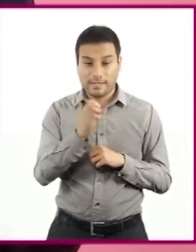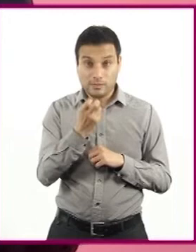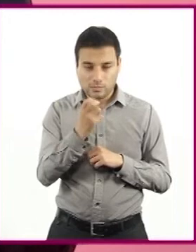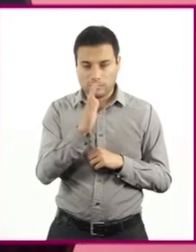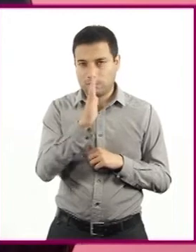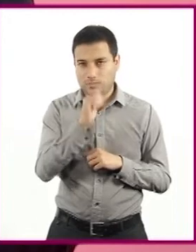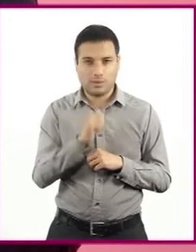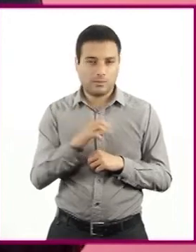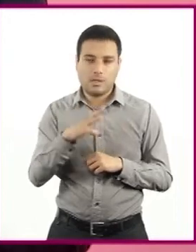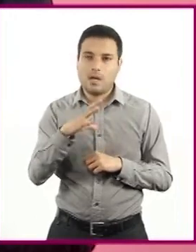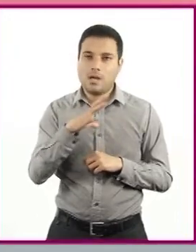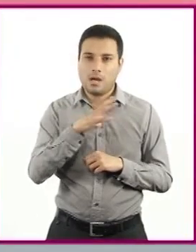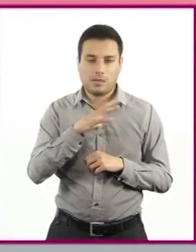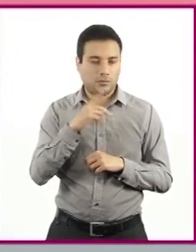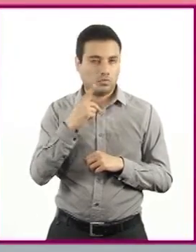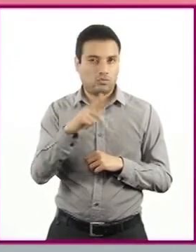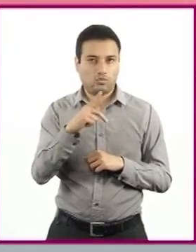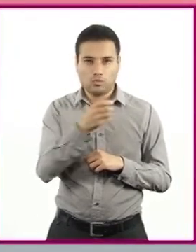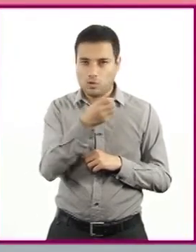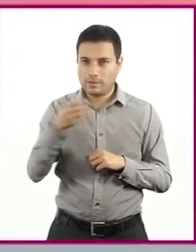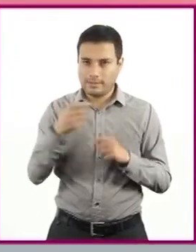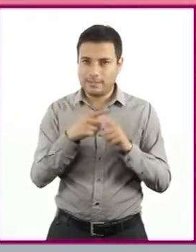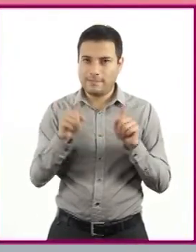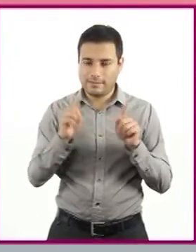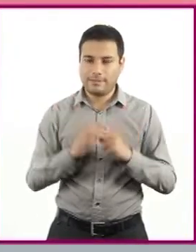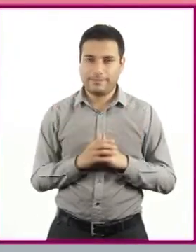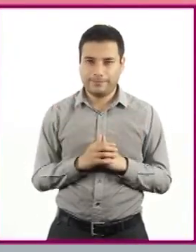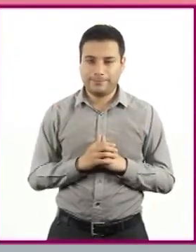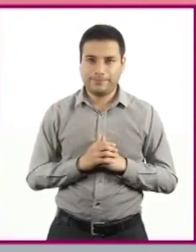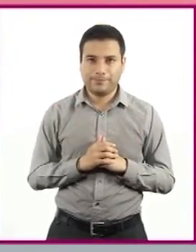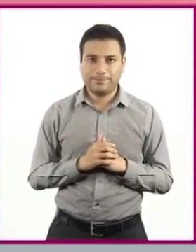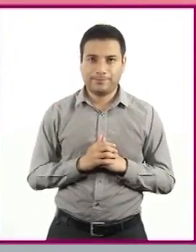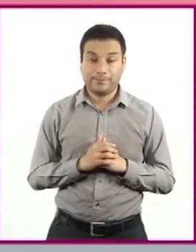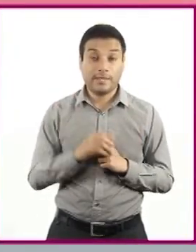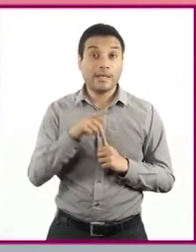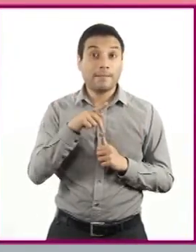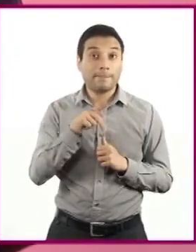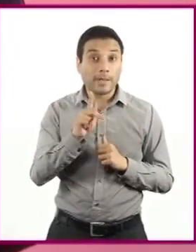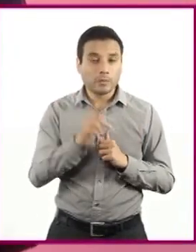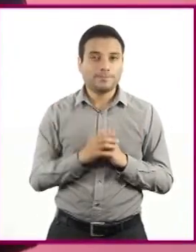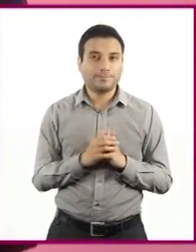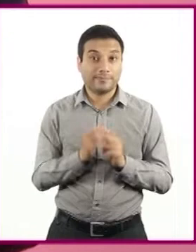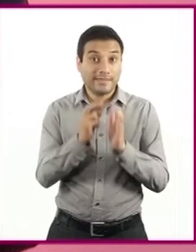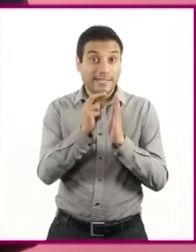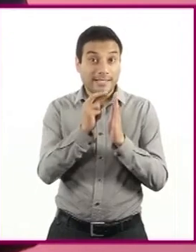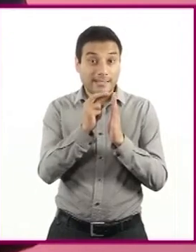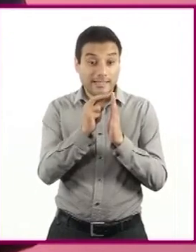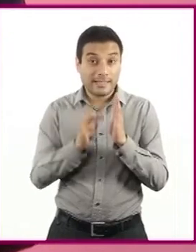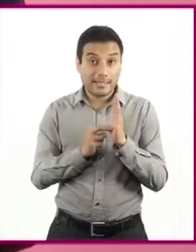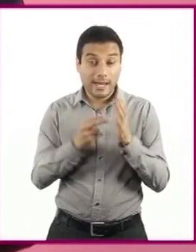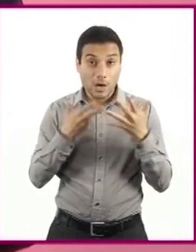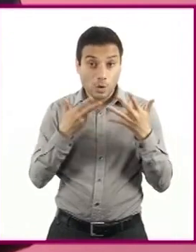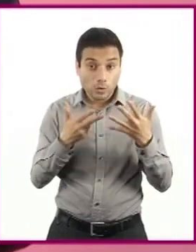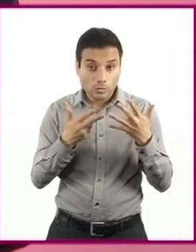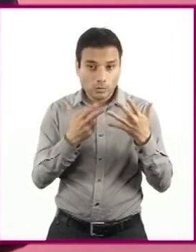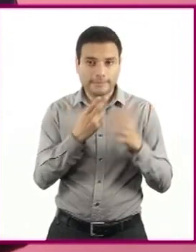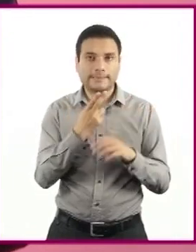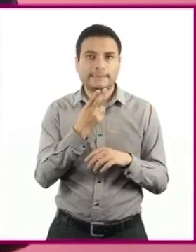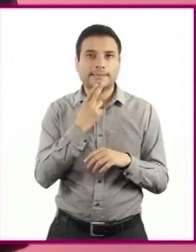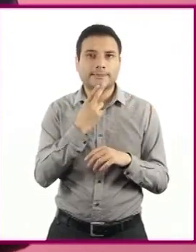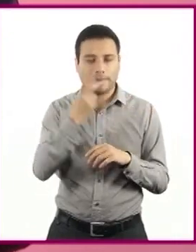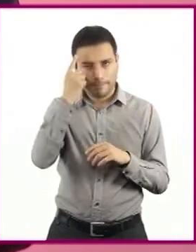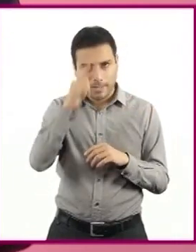una manera diferente para conseguir la estabilidad en sus compuestos. Sin embargo, la regla del octeto es útil para predecir